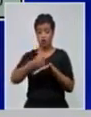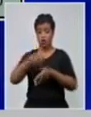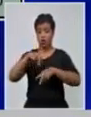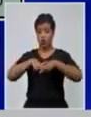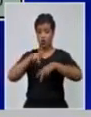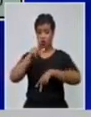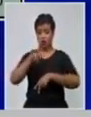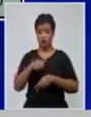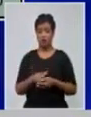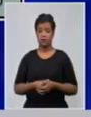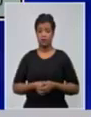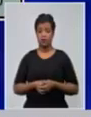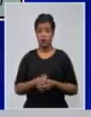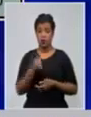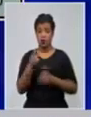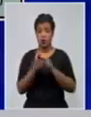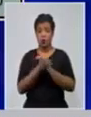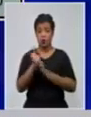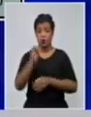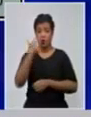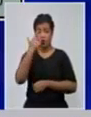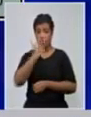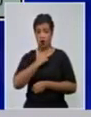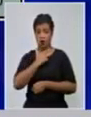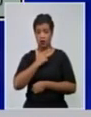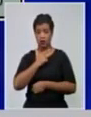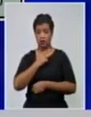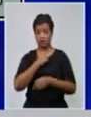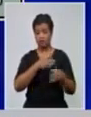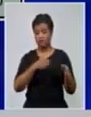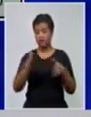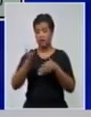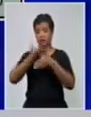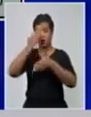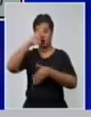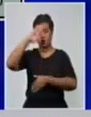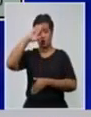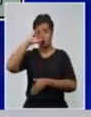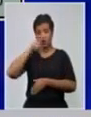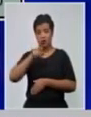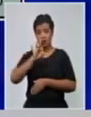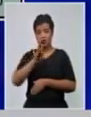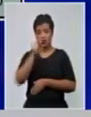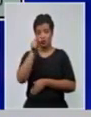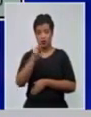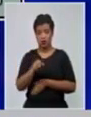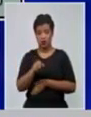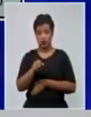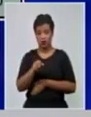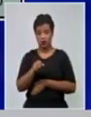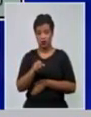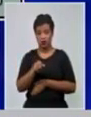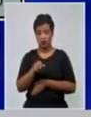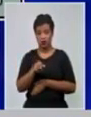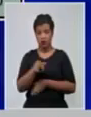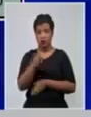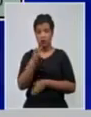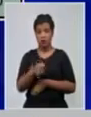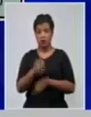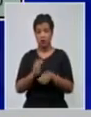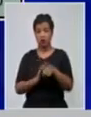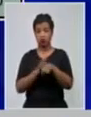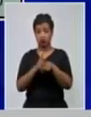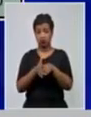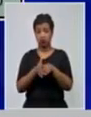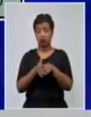de Holguín, 1 de Moa. Santiago de Cuba confirma 18 casos con COVID-19 de